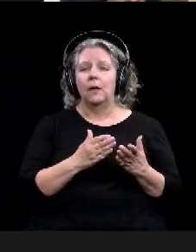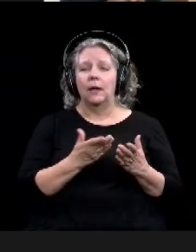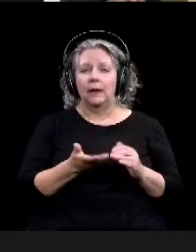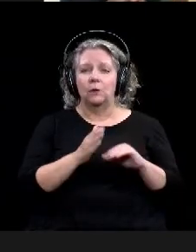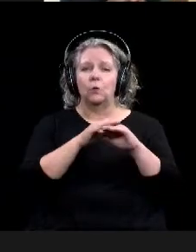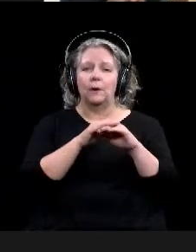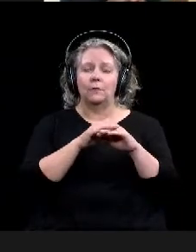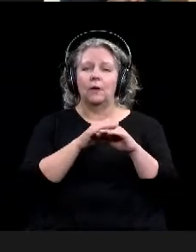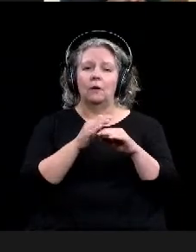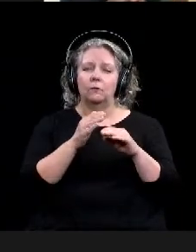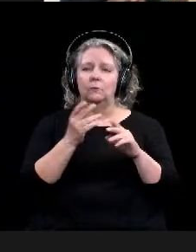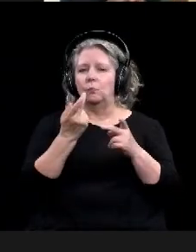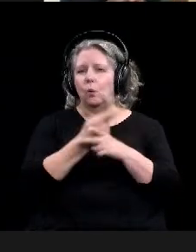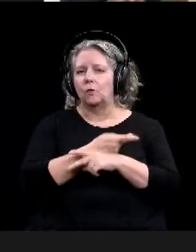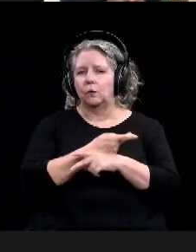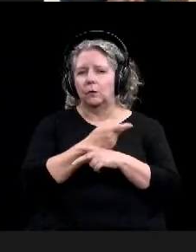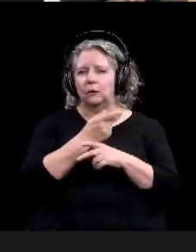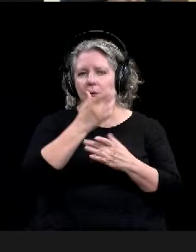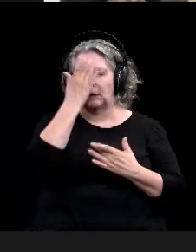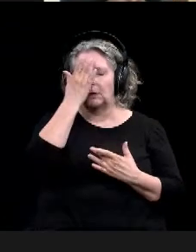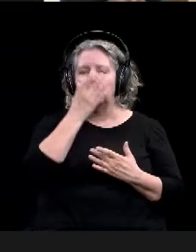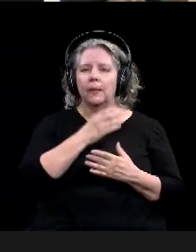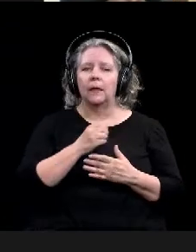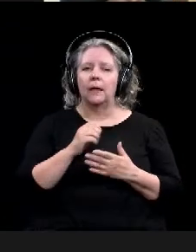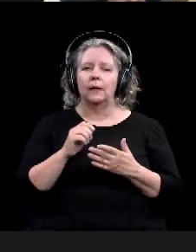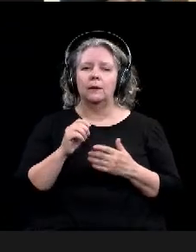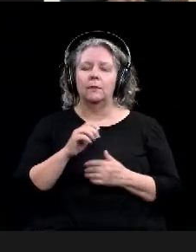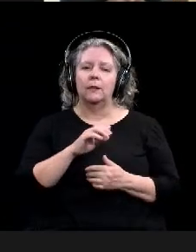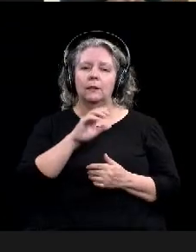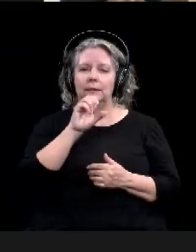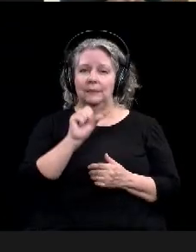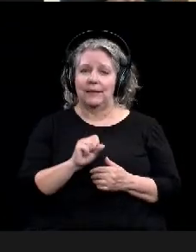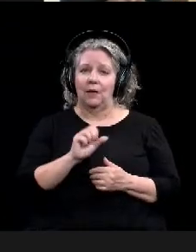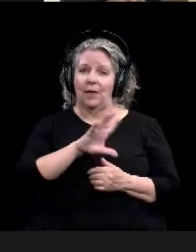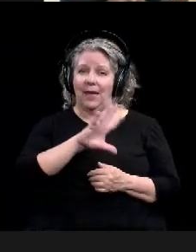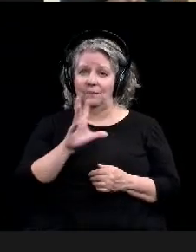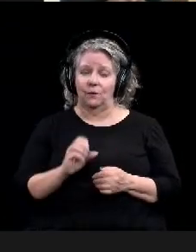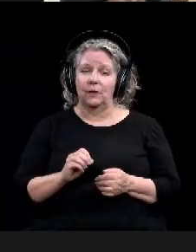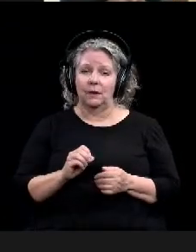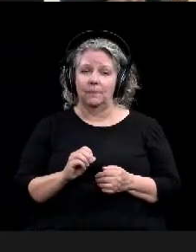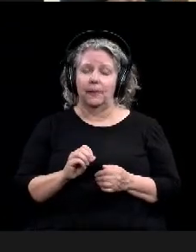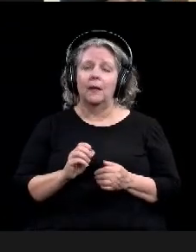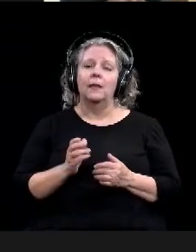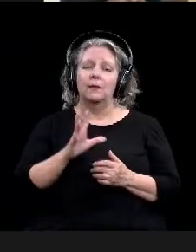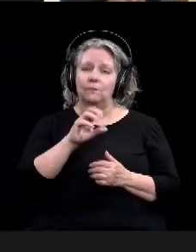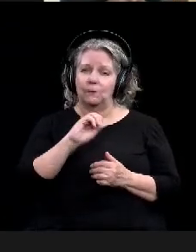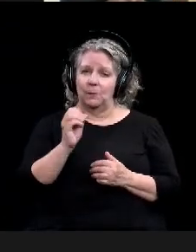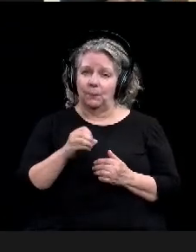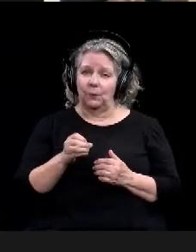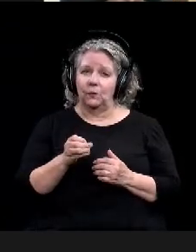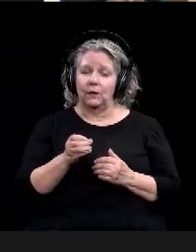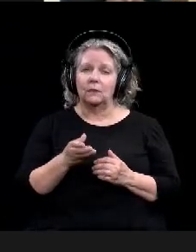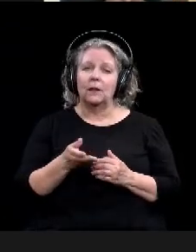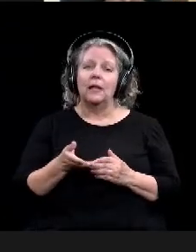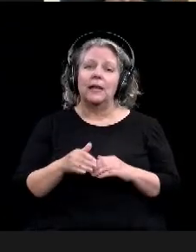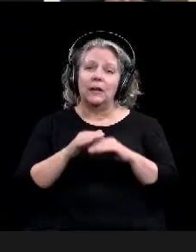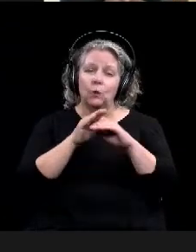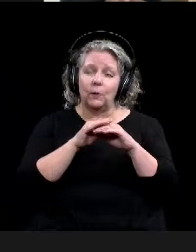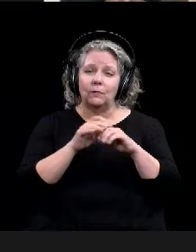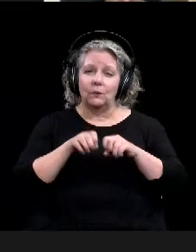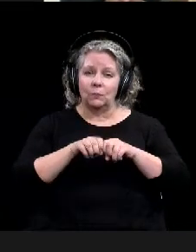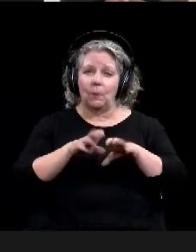sudáfrica 50% se ha transmitido más y el penal brasil de